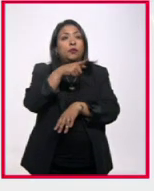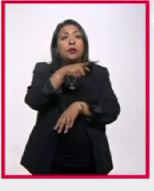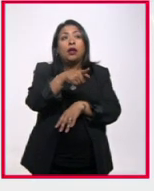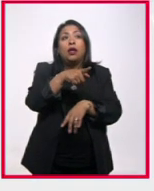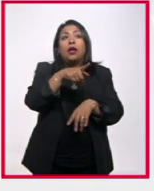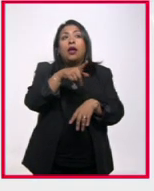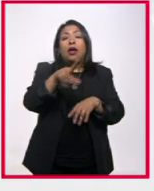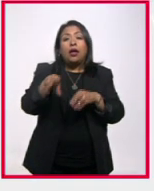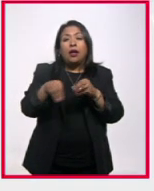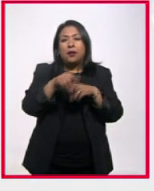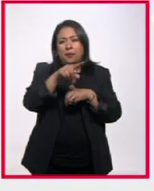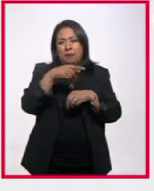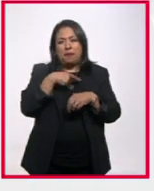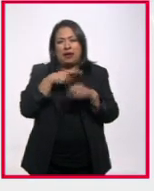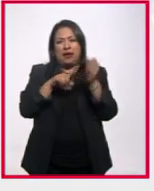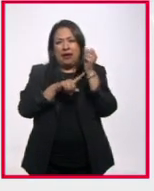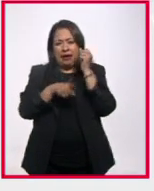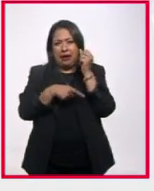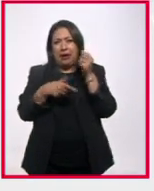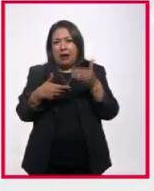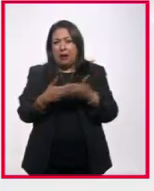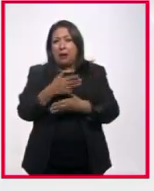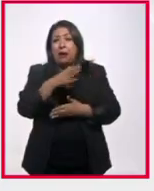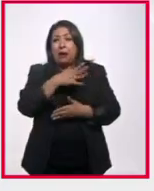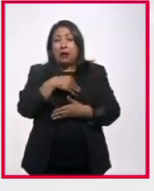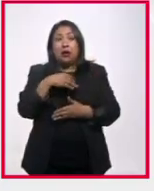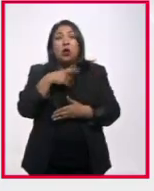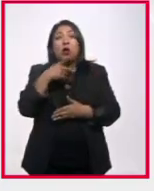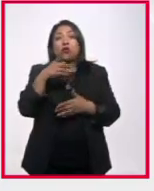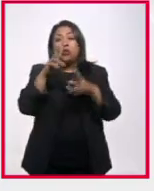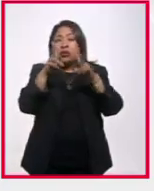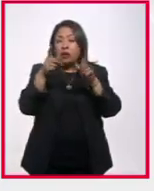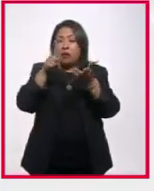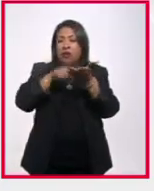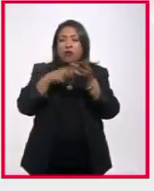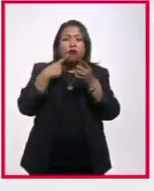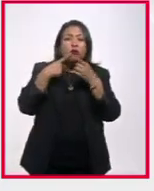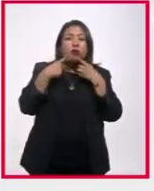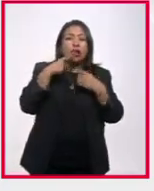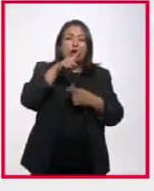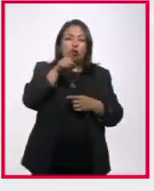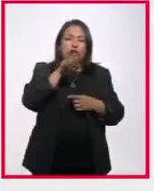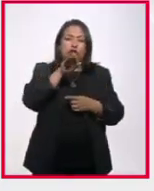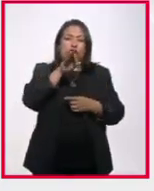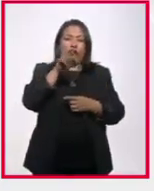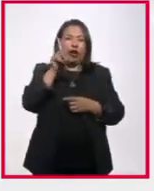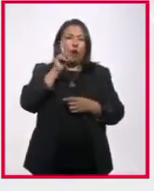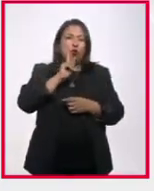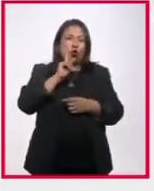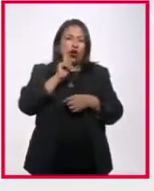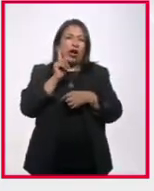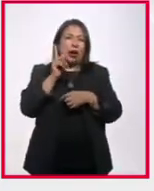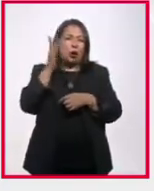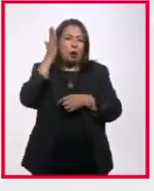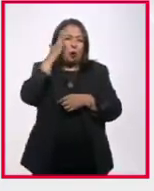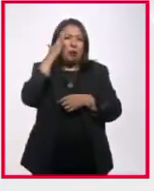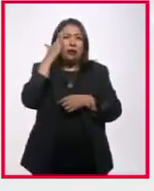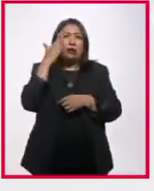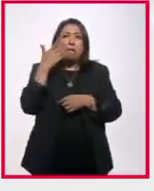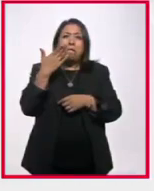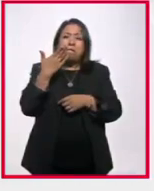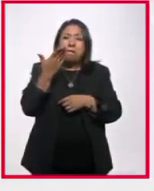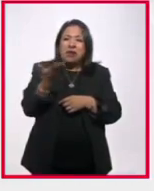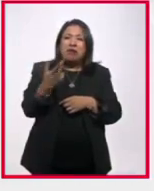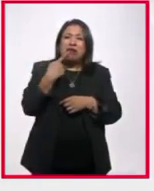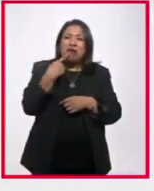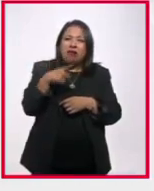obras de la autora, la maternidad, tema al que vuelve a través del diálogo interno de Sofía, su protagonista, que reclama tiempo propio y